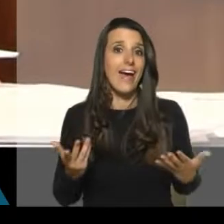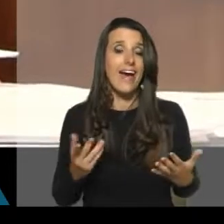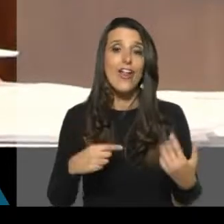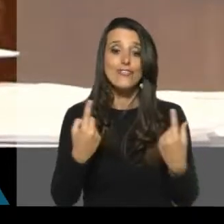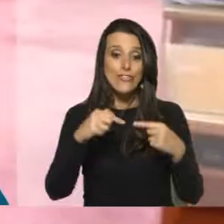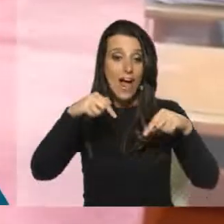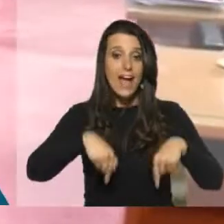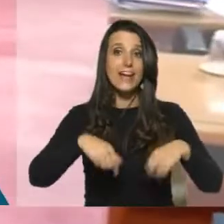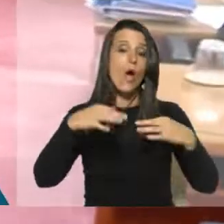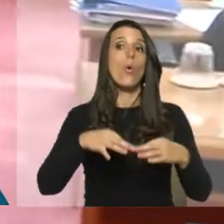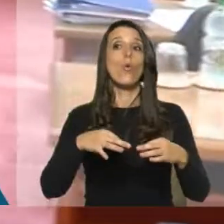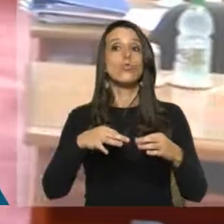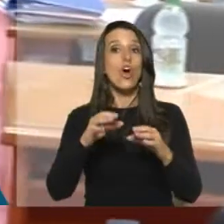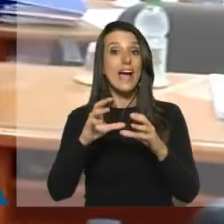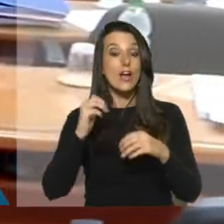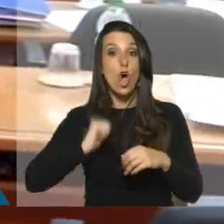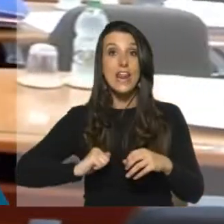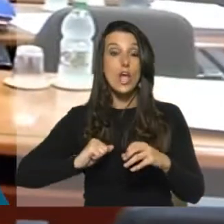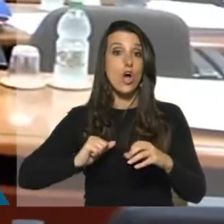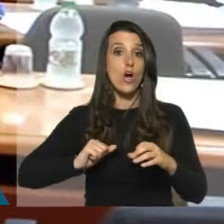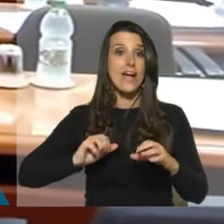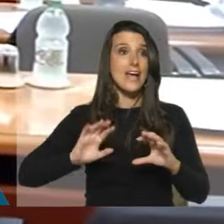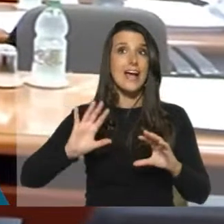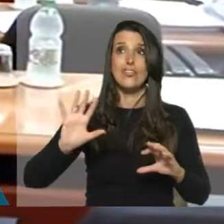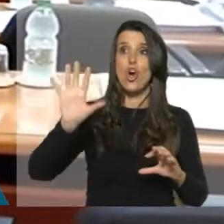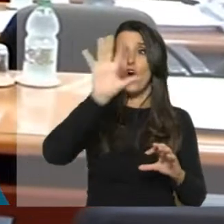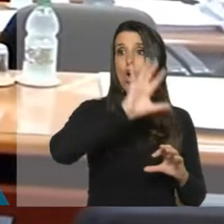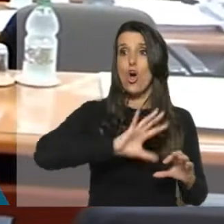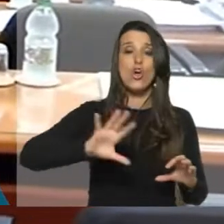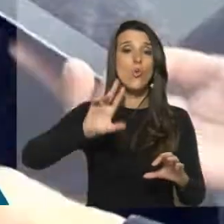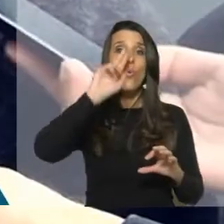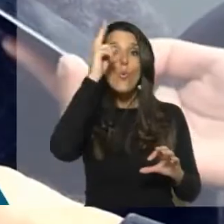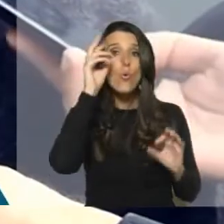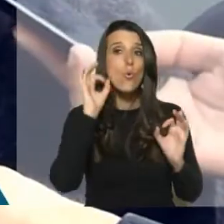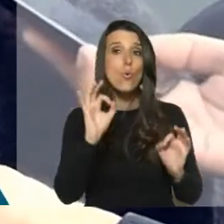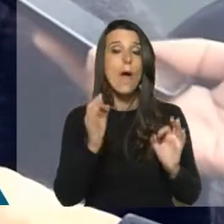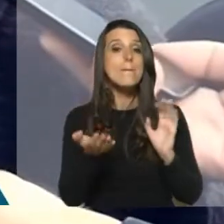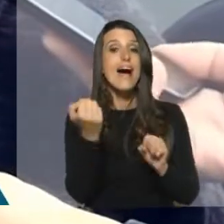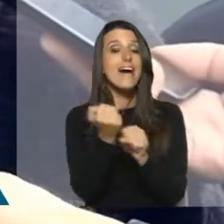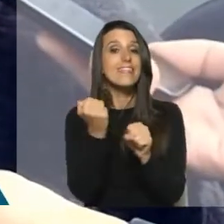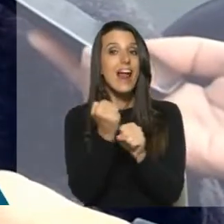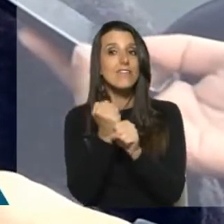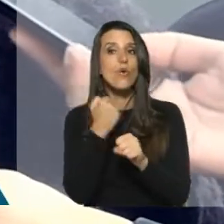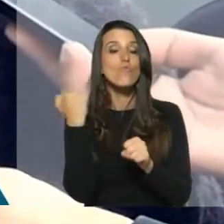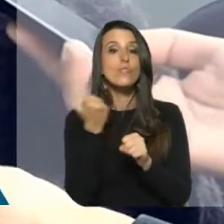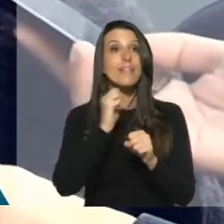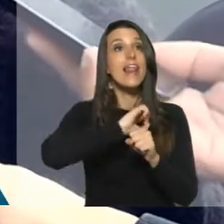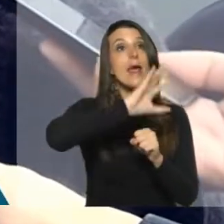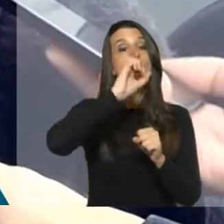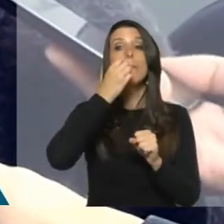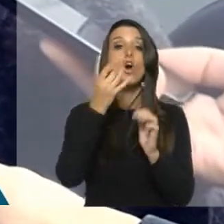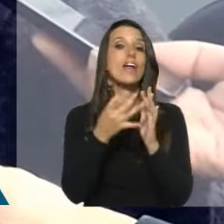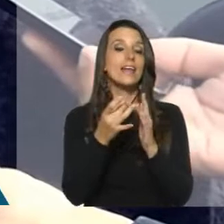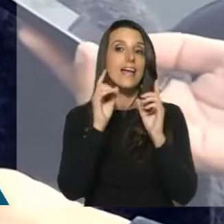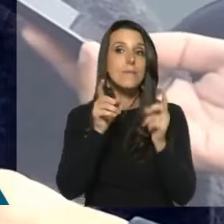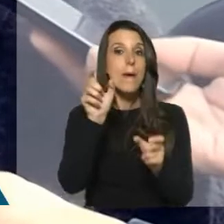acá, con la infraestructura que tiene el correo, que es el operador designado, que llega a cualquier parte del país, entra más trabajo, no solo se va a repartir con mejor calidad, sino